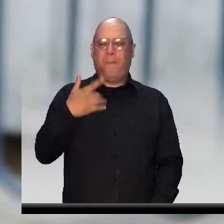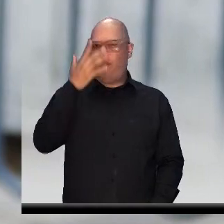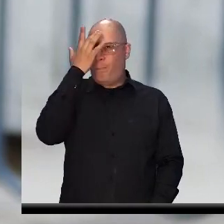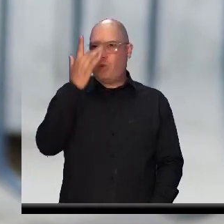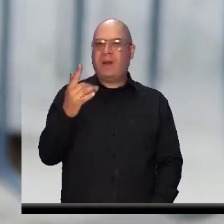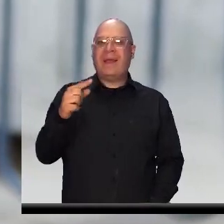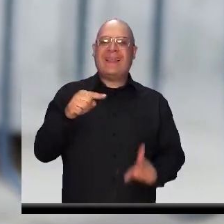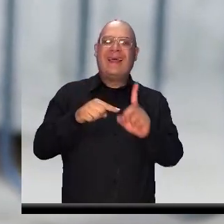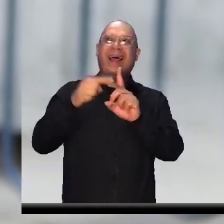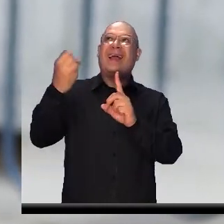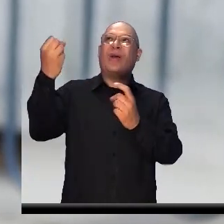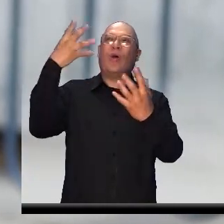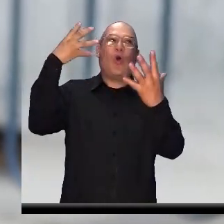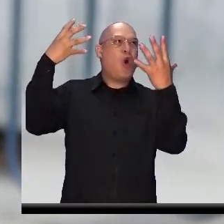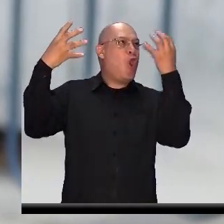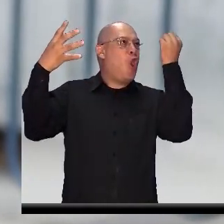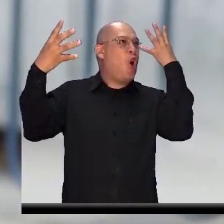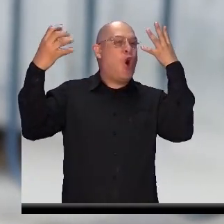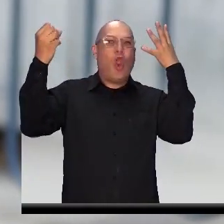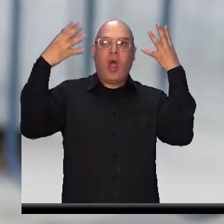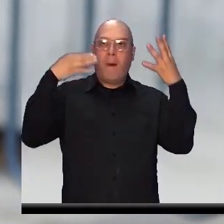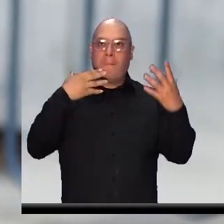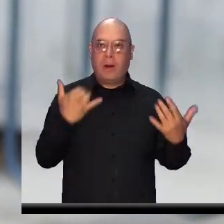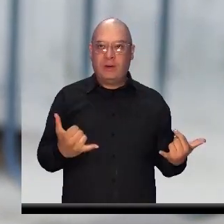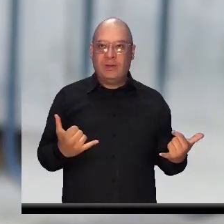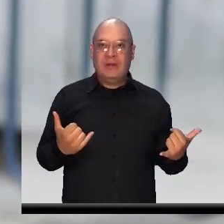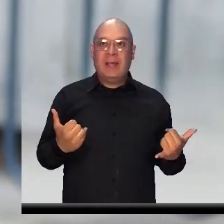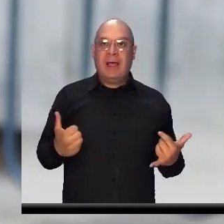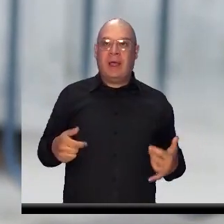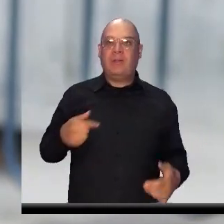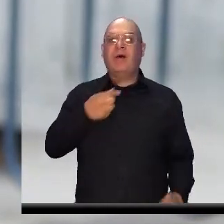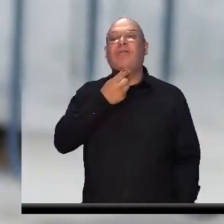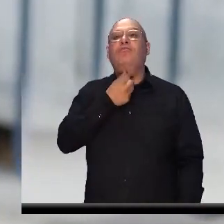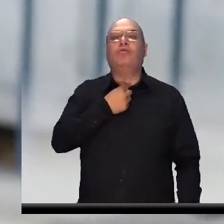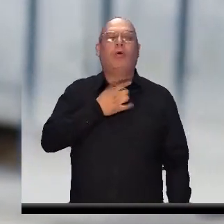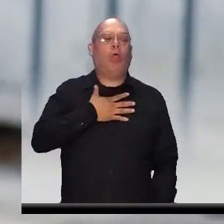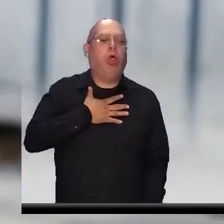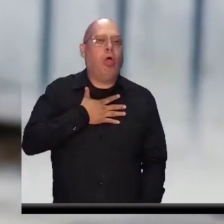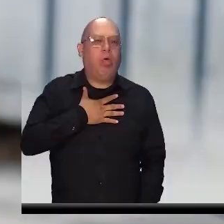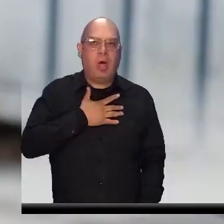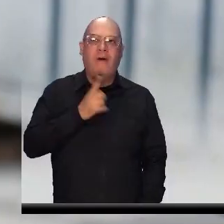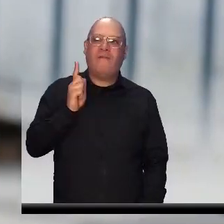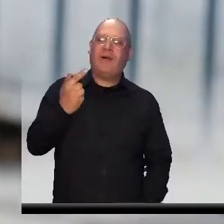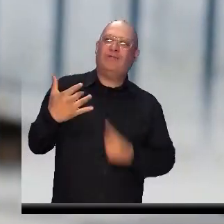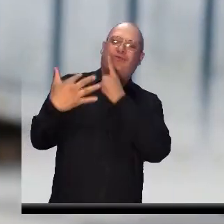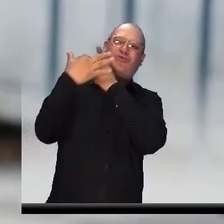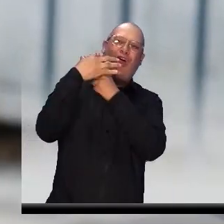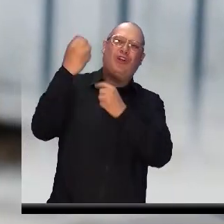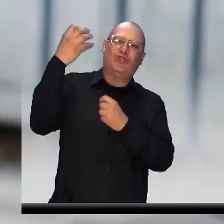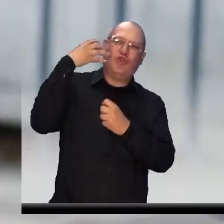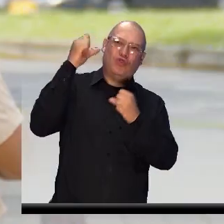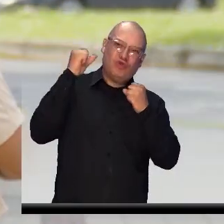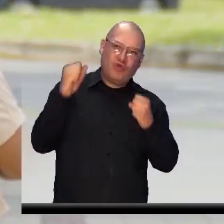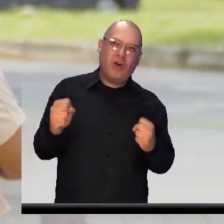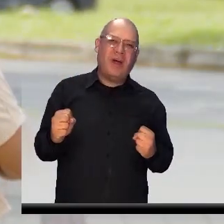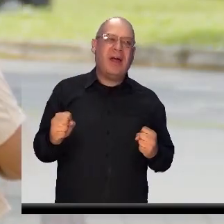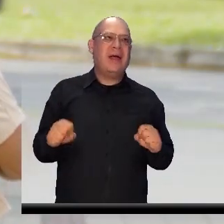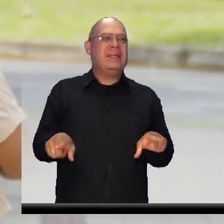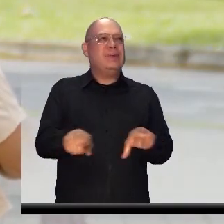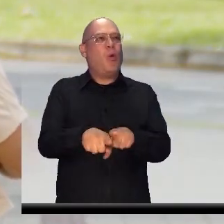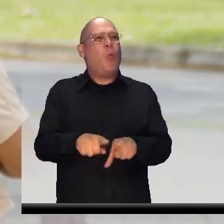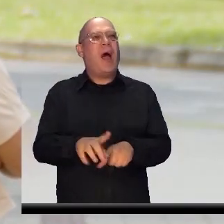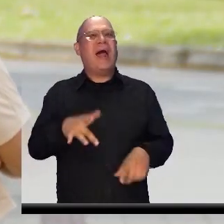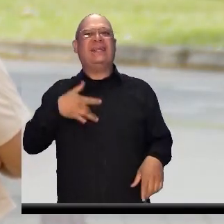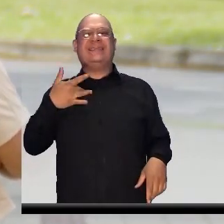temperaturas tan altas, esos calores, por ejemplo, mira, yo estoy disfónica, o sea, nos puede afectar mucho la salud, pero sobre todo también es como una sensación como